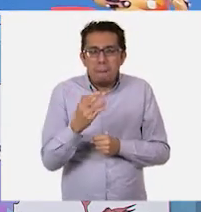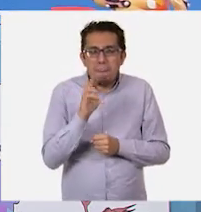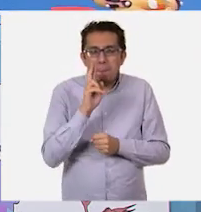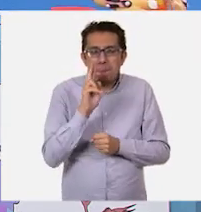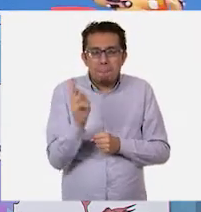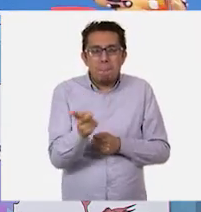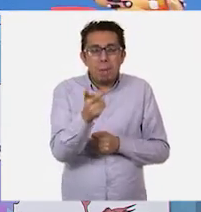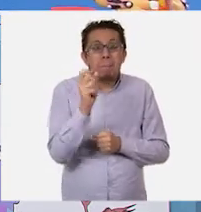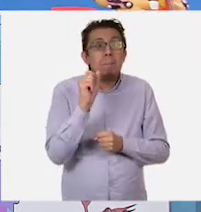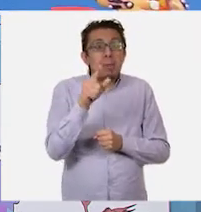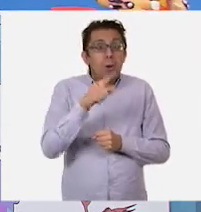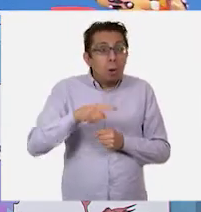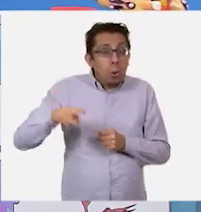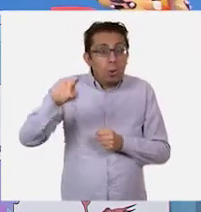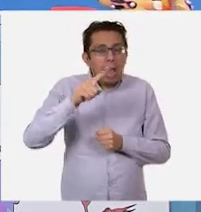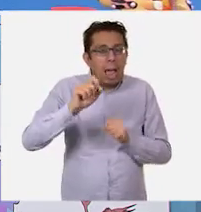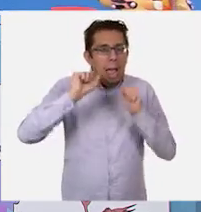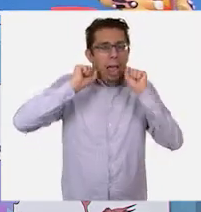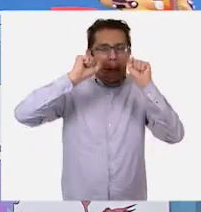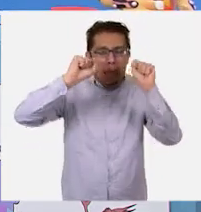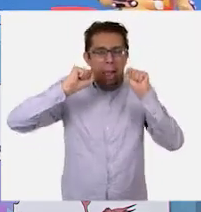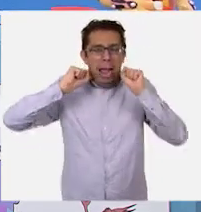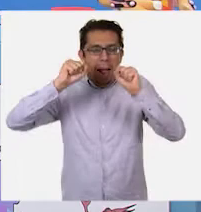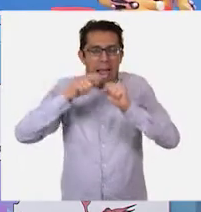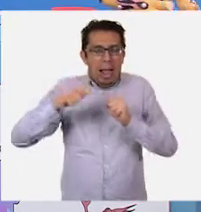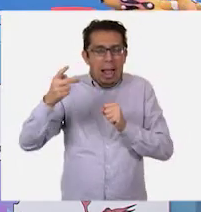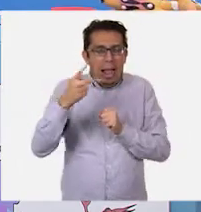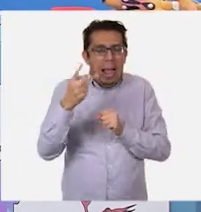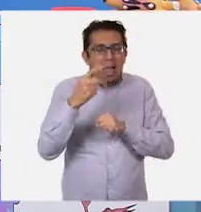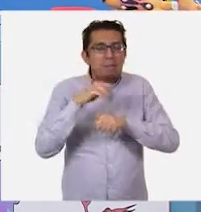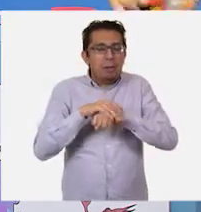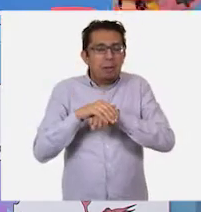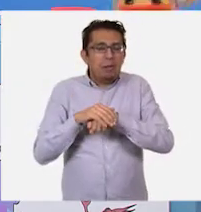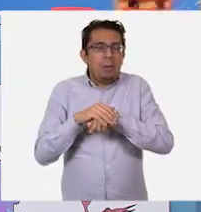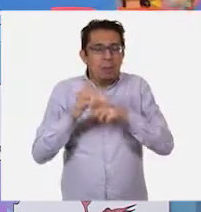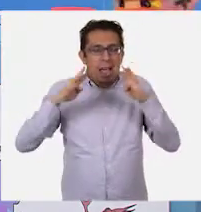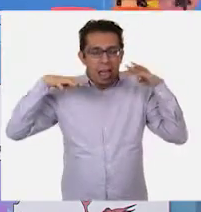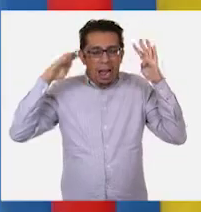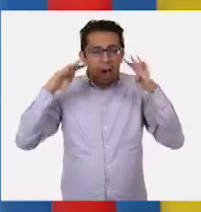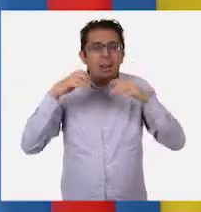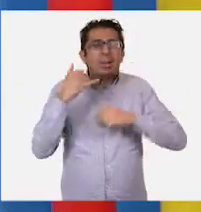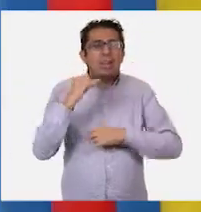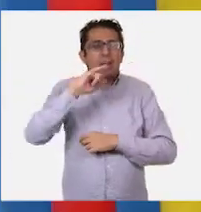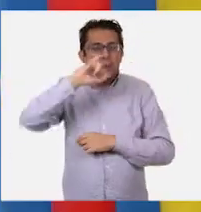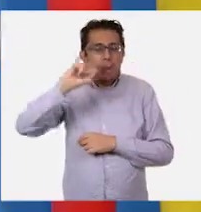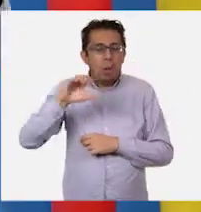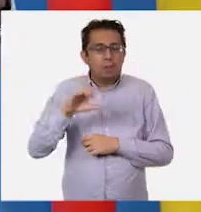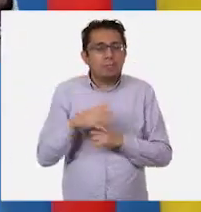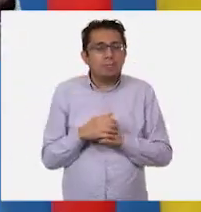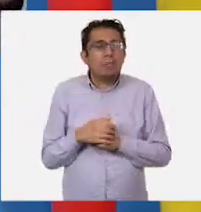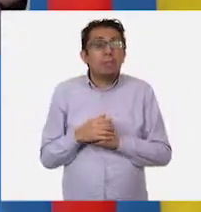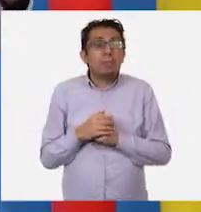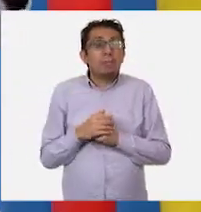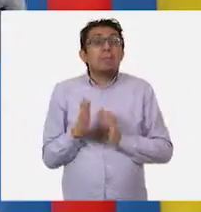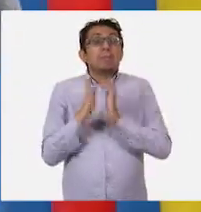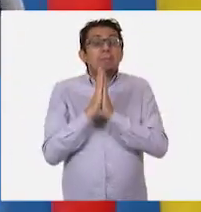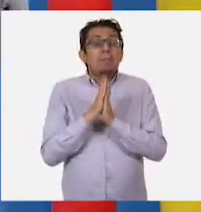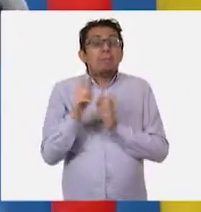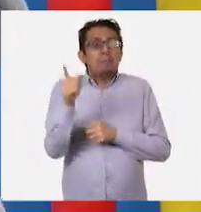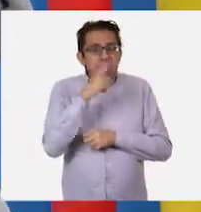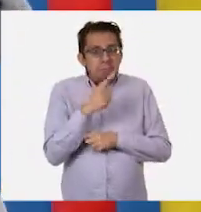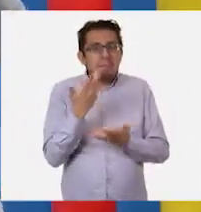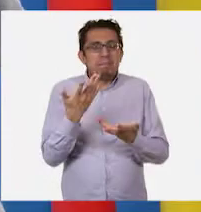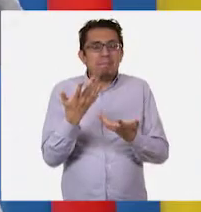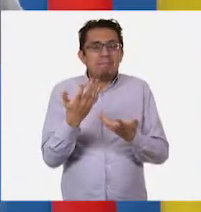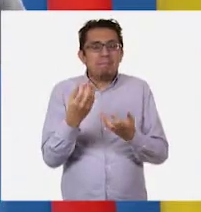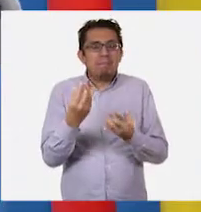y echando porras a nuestros amigos Juan Carlos y Jolisto. Sí, estoy seguro que sí. Por favor, manden buenas